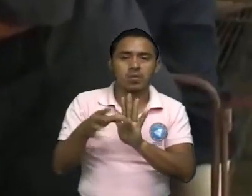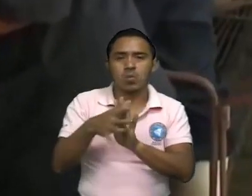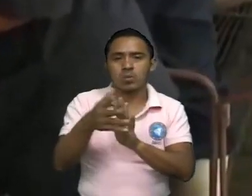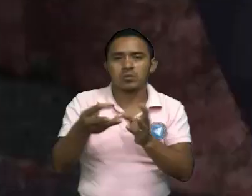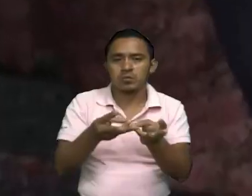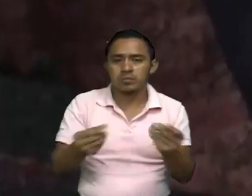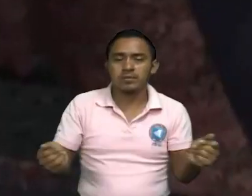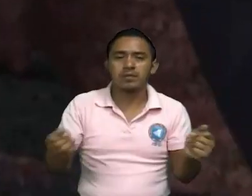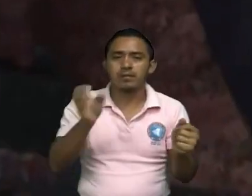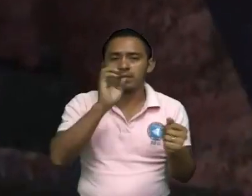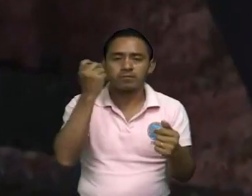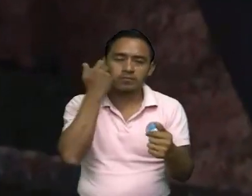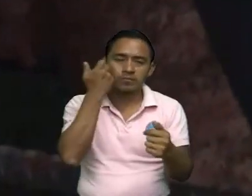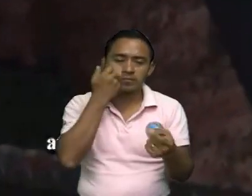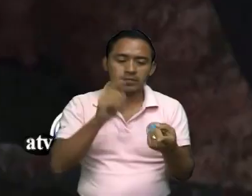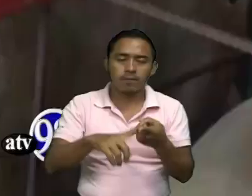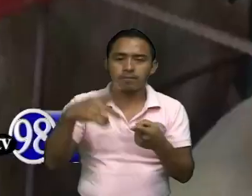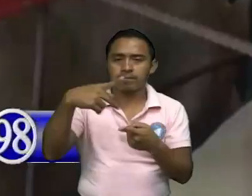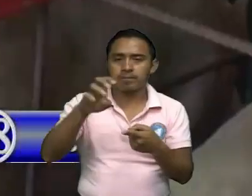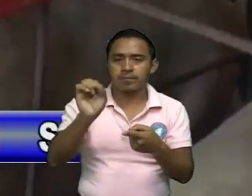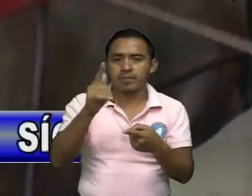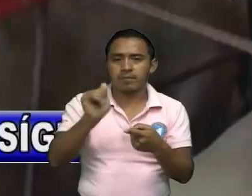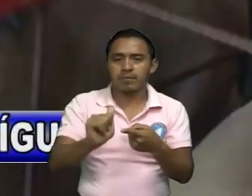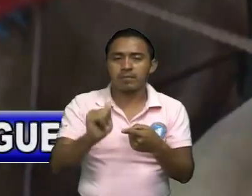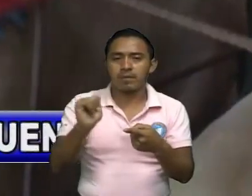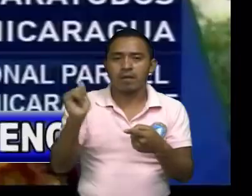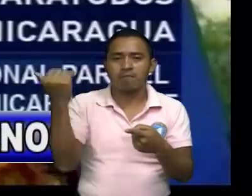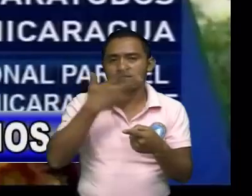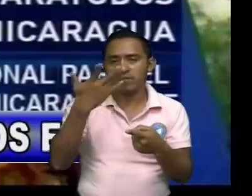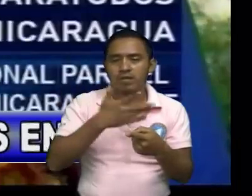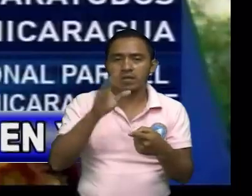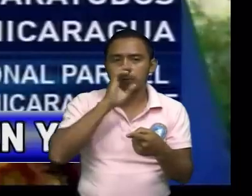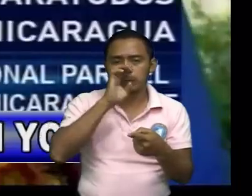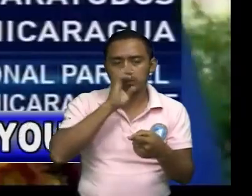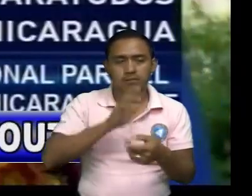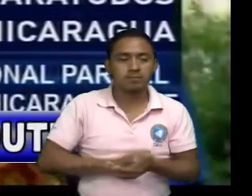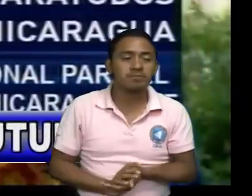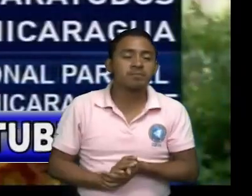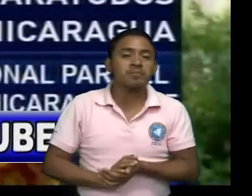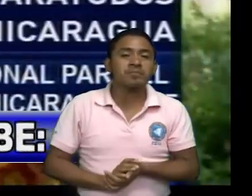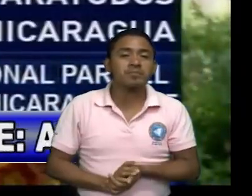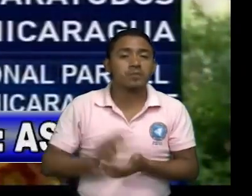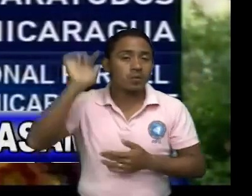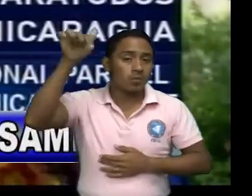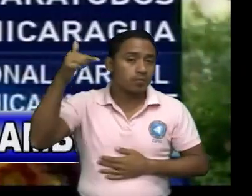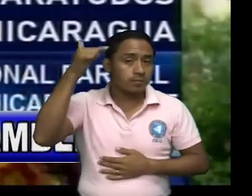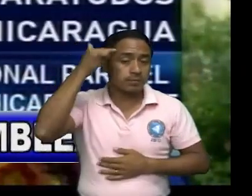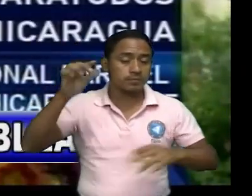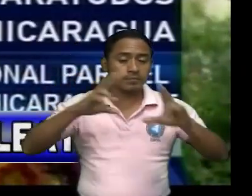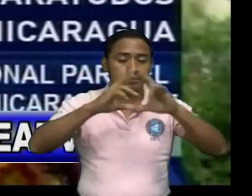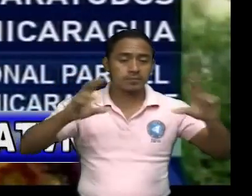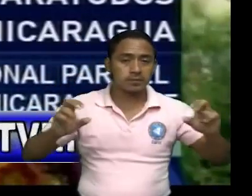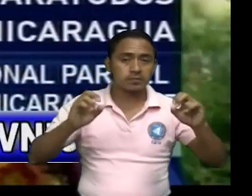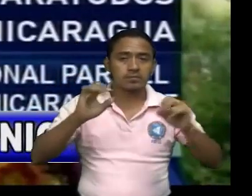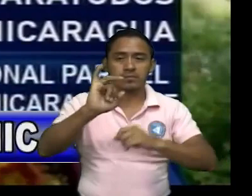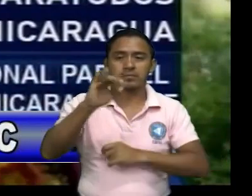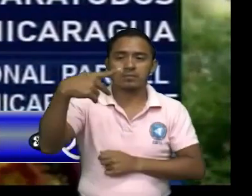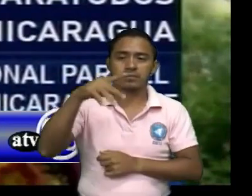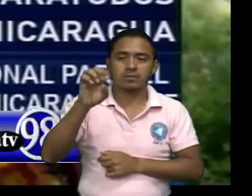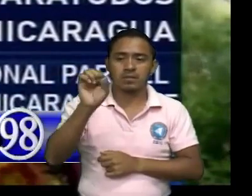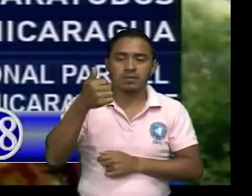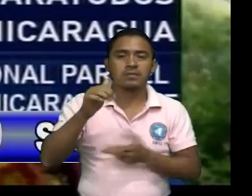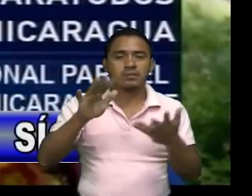de enfermedades como la peste porcina africana. El gobierno de Nicaragua, a través de las instituciones y del IPSA, como tal, le presentó